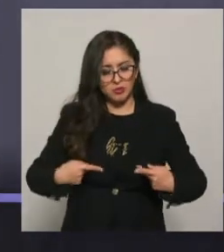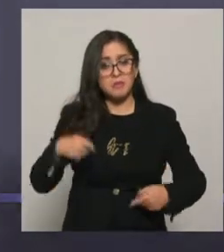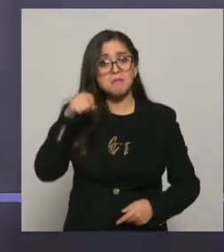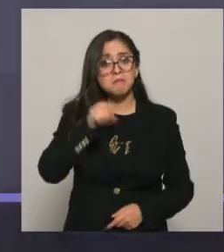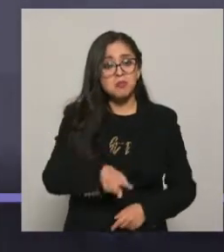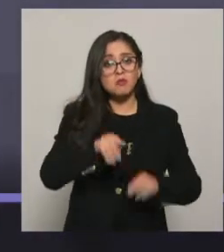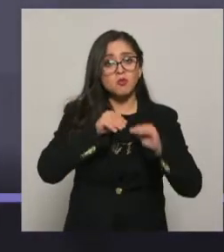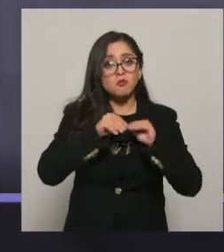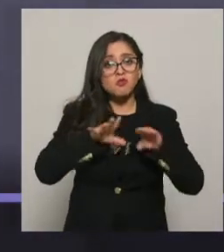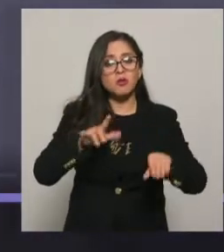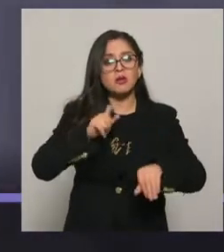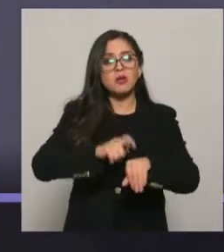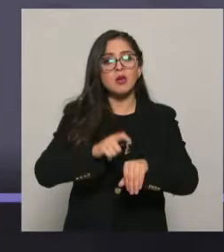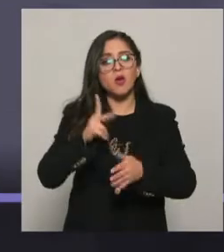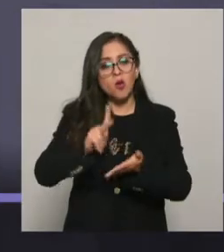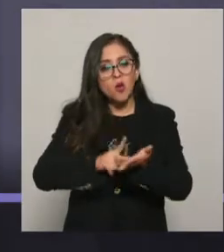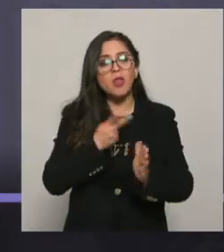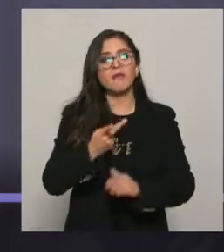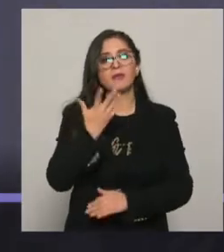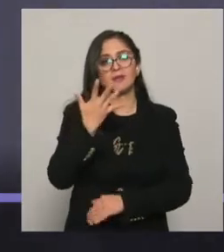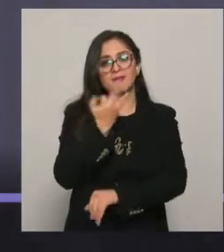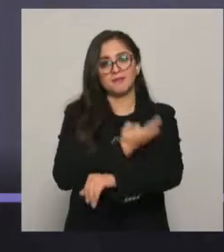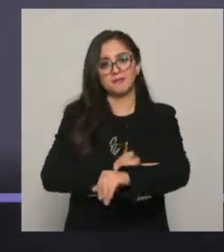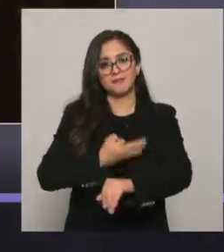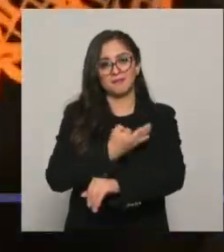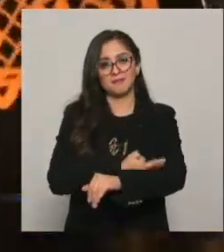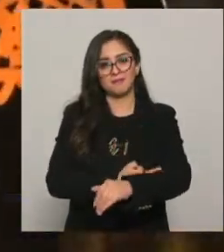este programa es a las 5 de la tarde. Ya volvemos.